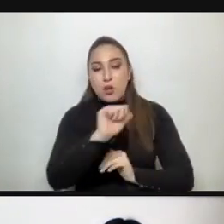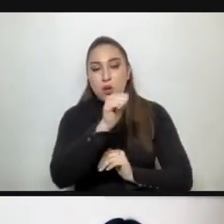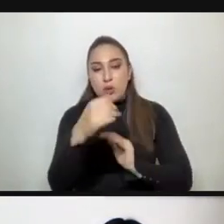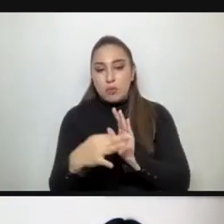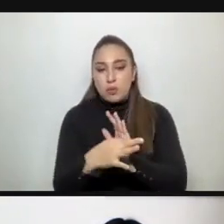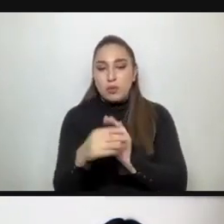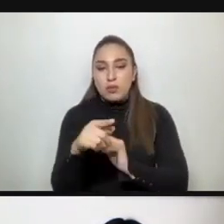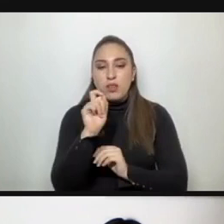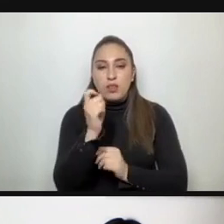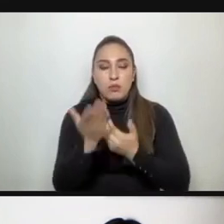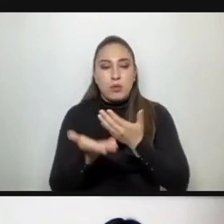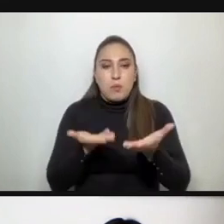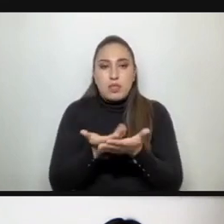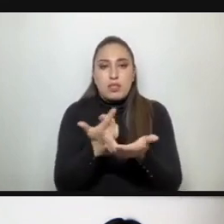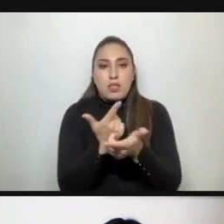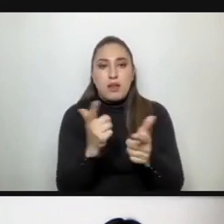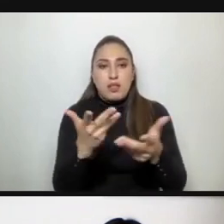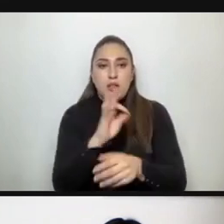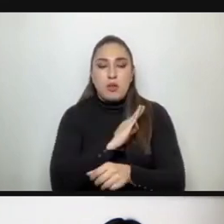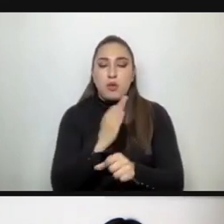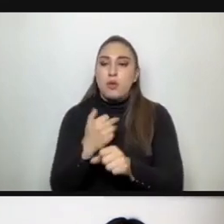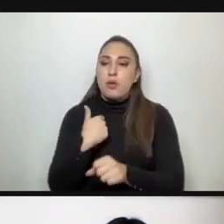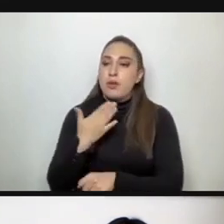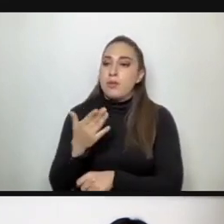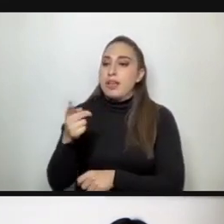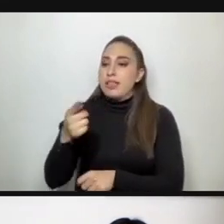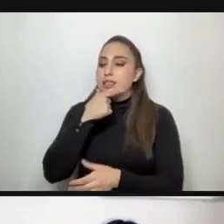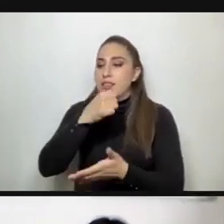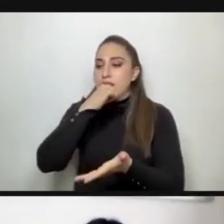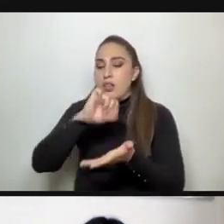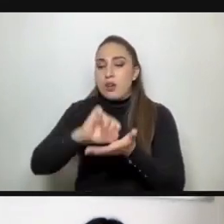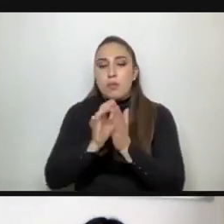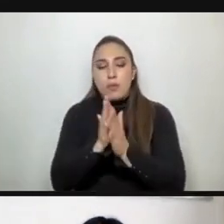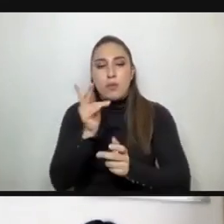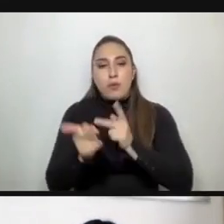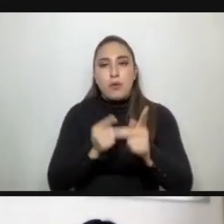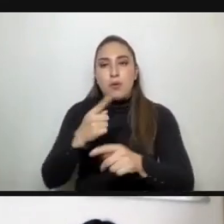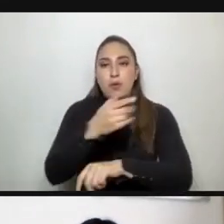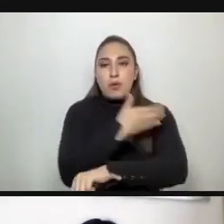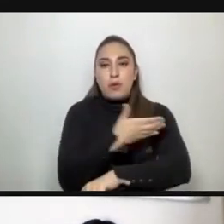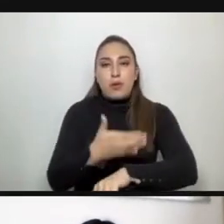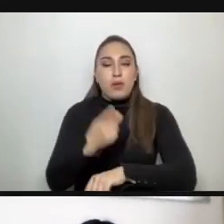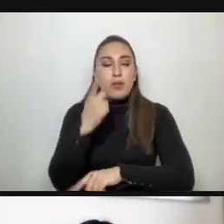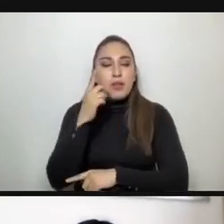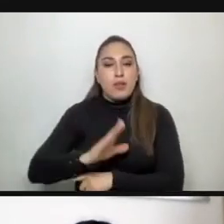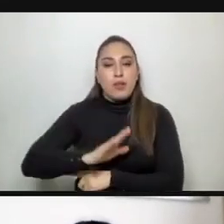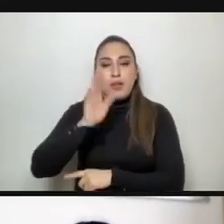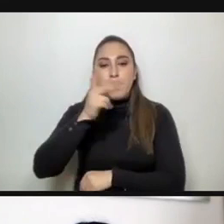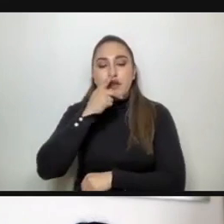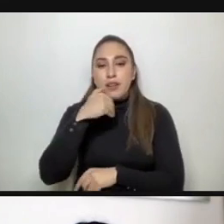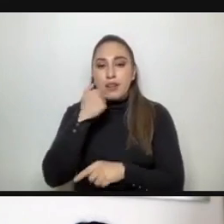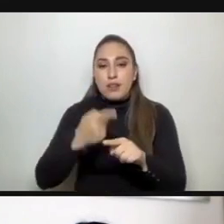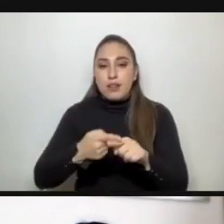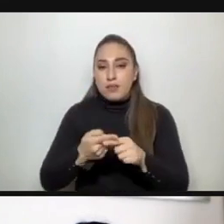los asuntos generales. Le pido, diputado secretario, pregunte si hay alguien que guste hacer uso de la